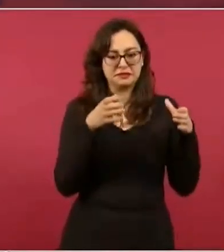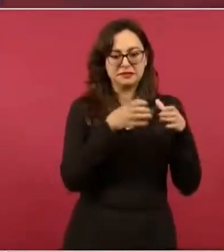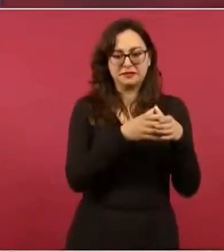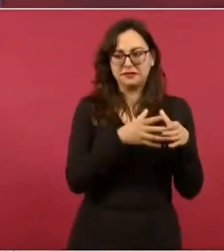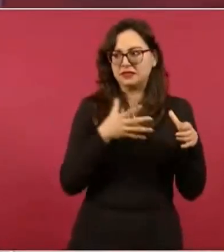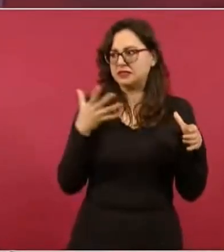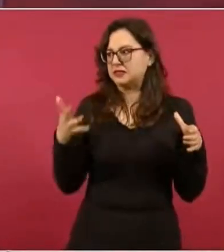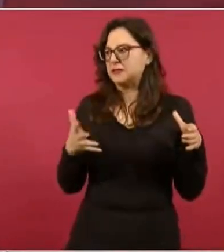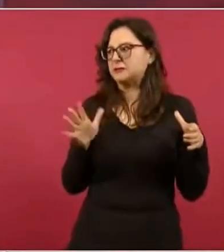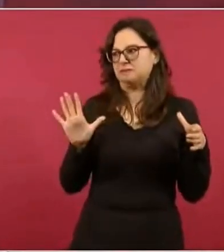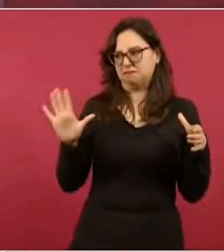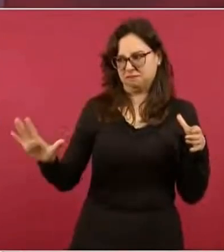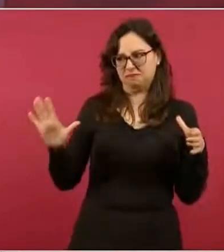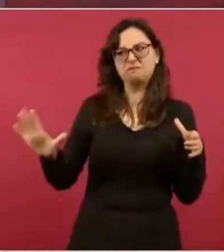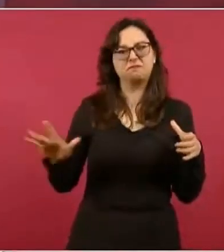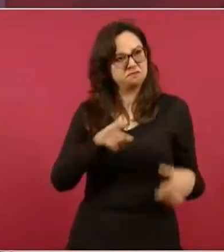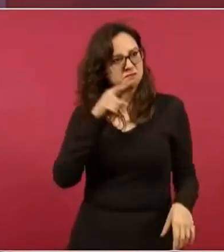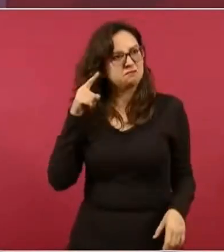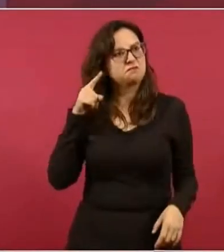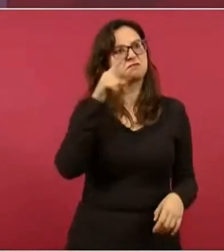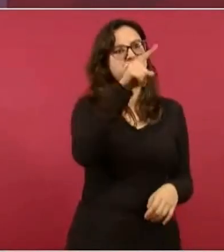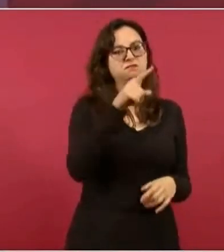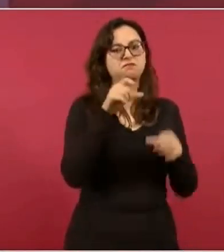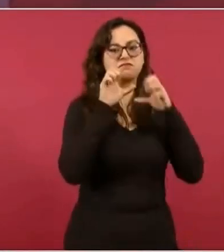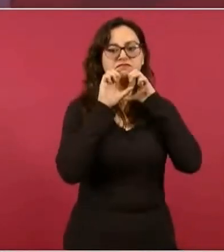a buscar a Maximiliano